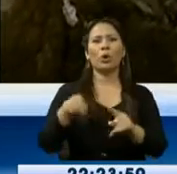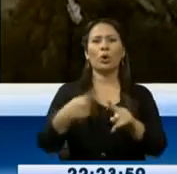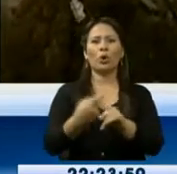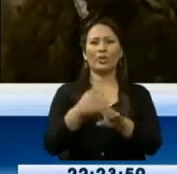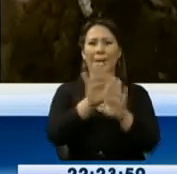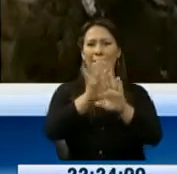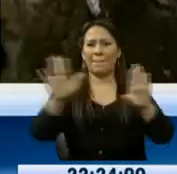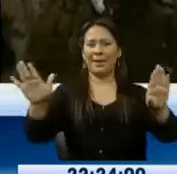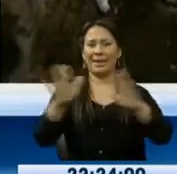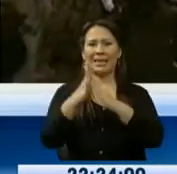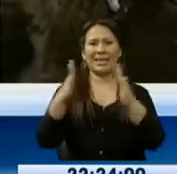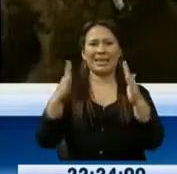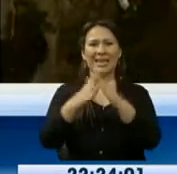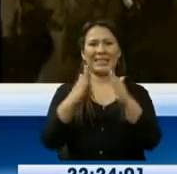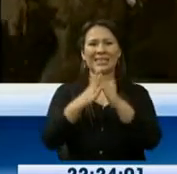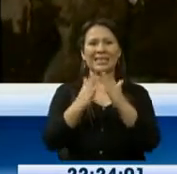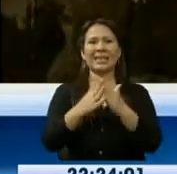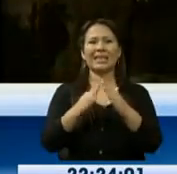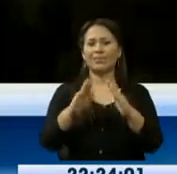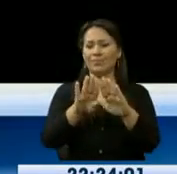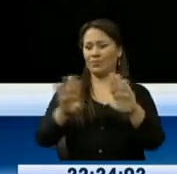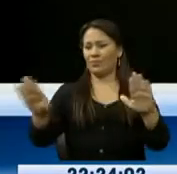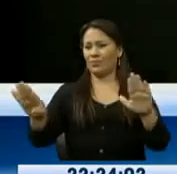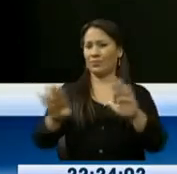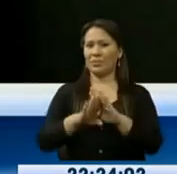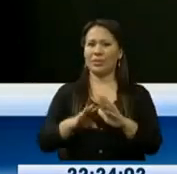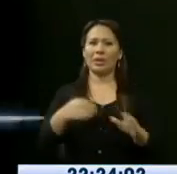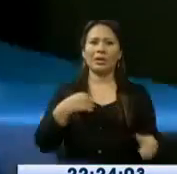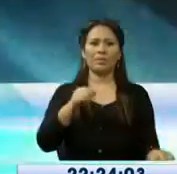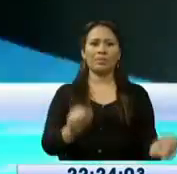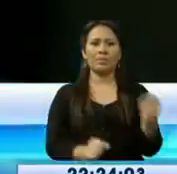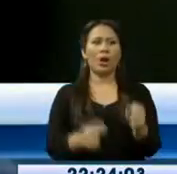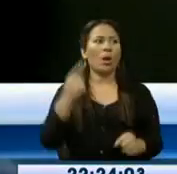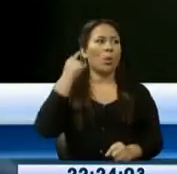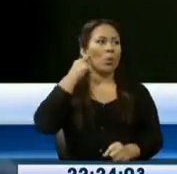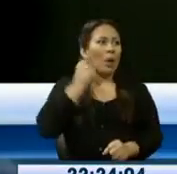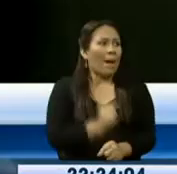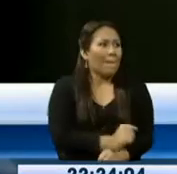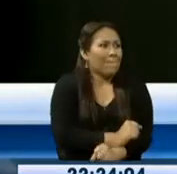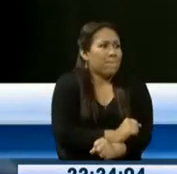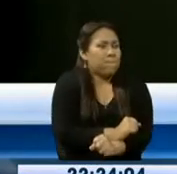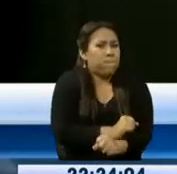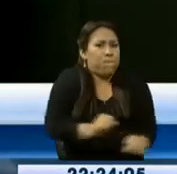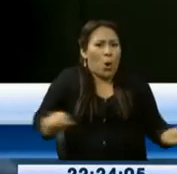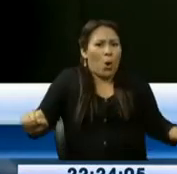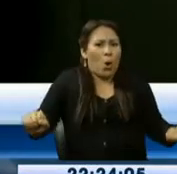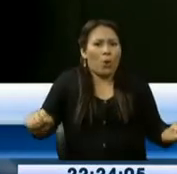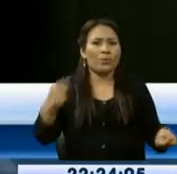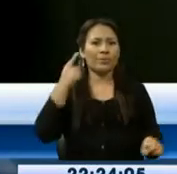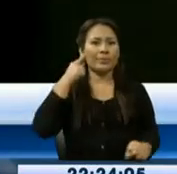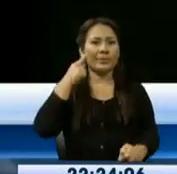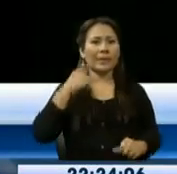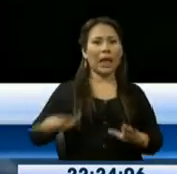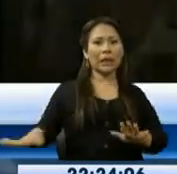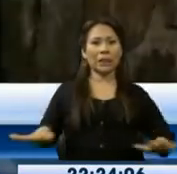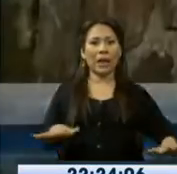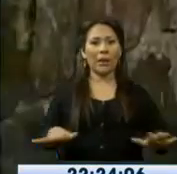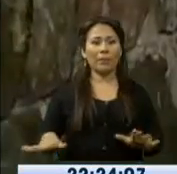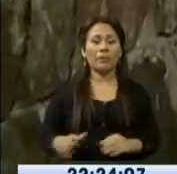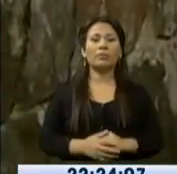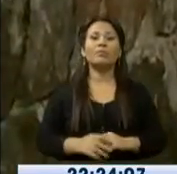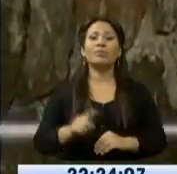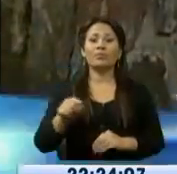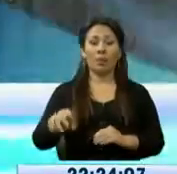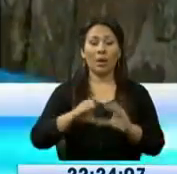de una casa y parte del cerramiento de concreto. Yo lo que escuché es un estruendo que se movió hasta la casa. Yo pensé que era un temblor. El